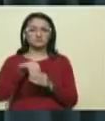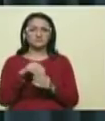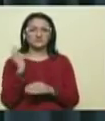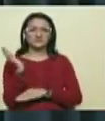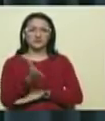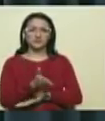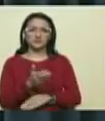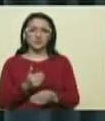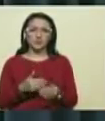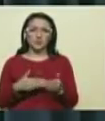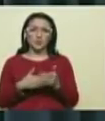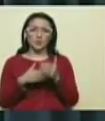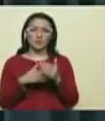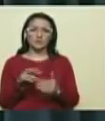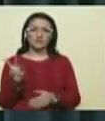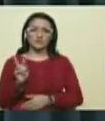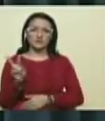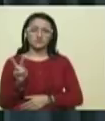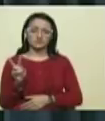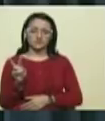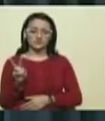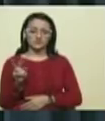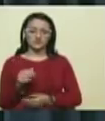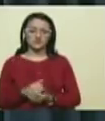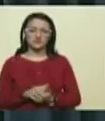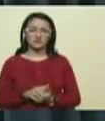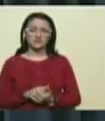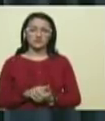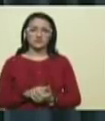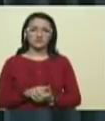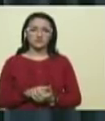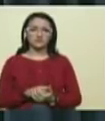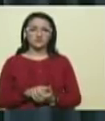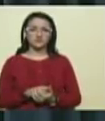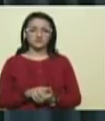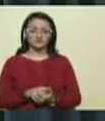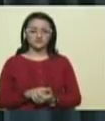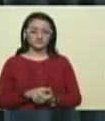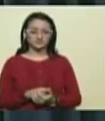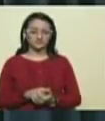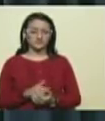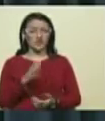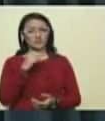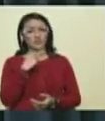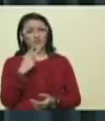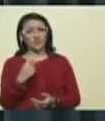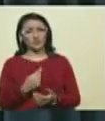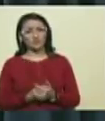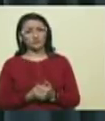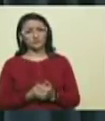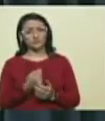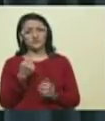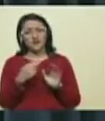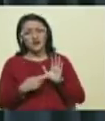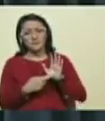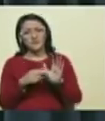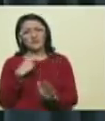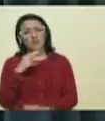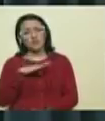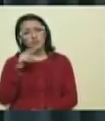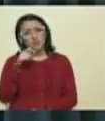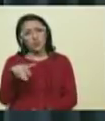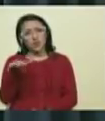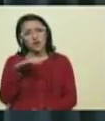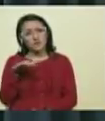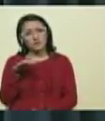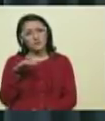sanciones contra Venezuela, y que de manera definitiva no tienen voz, ni siquiera representan la voz de sus pueblos. Son la